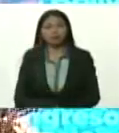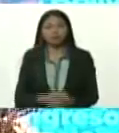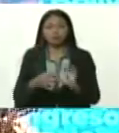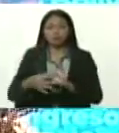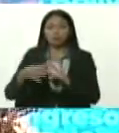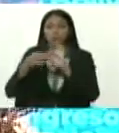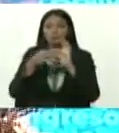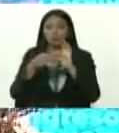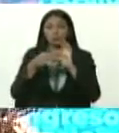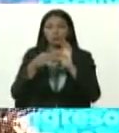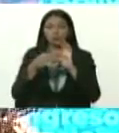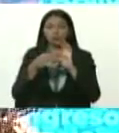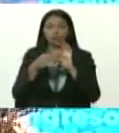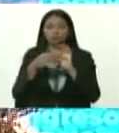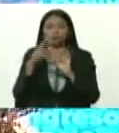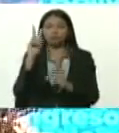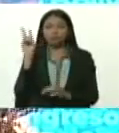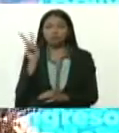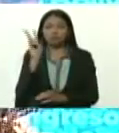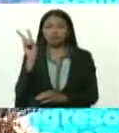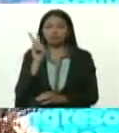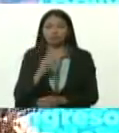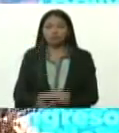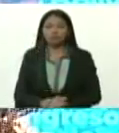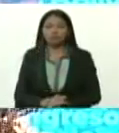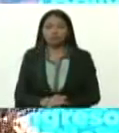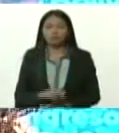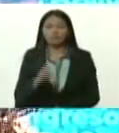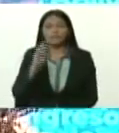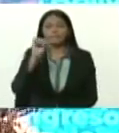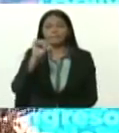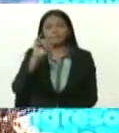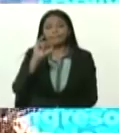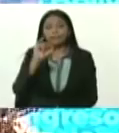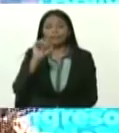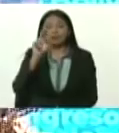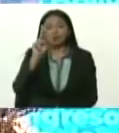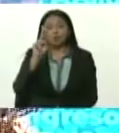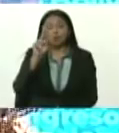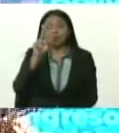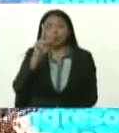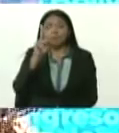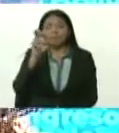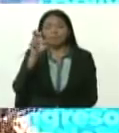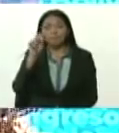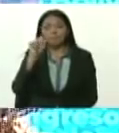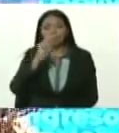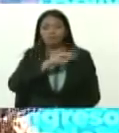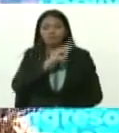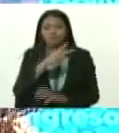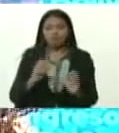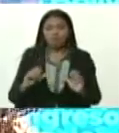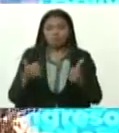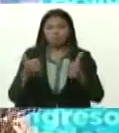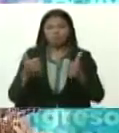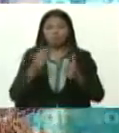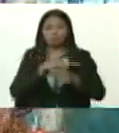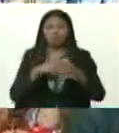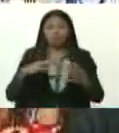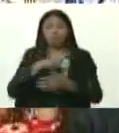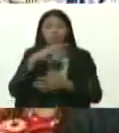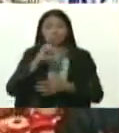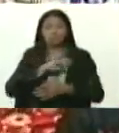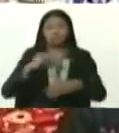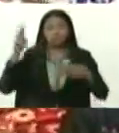unido de Venezuela. El Ñuven nace con toda la fuerza espiritual. de nuestro gran